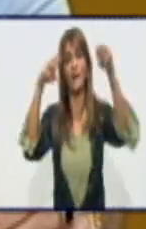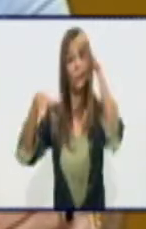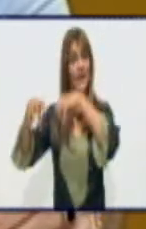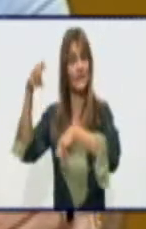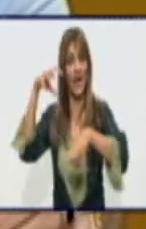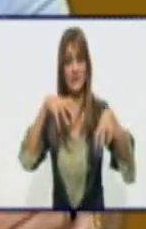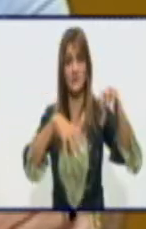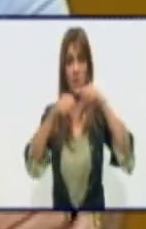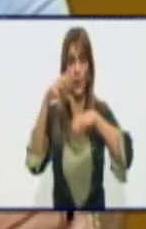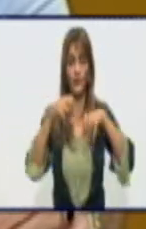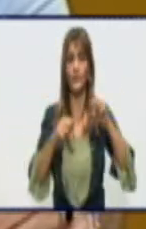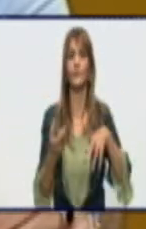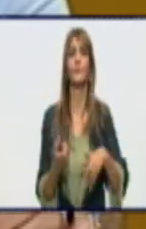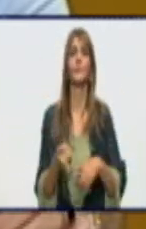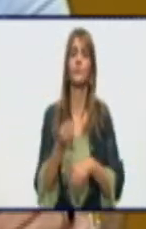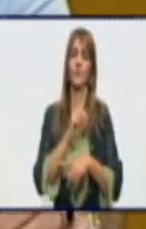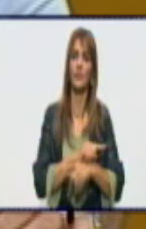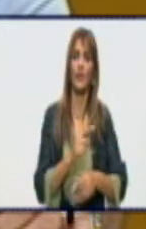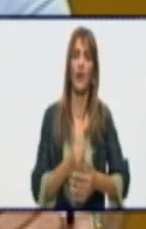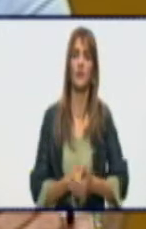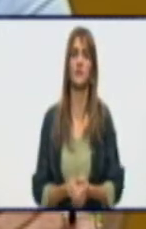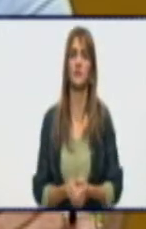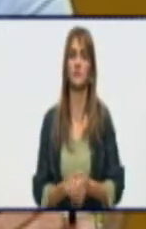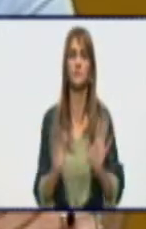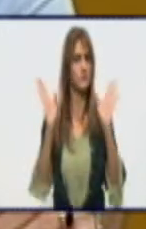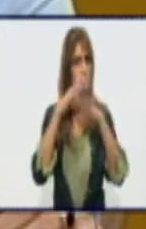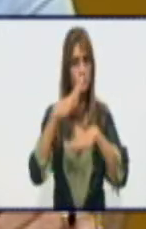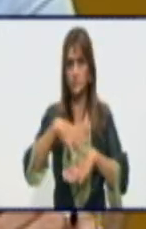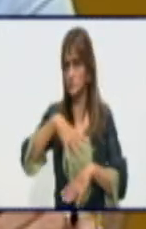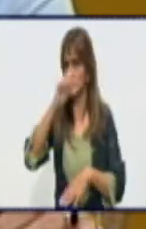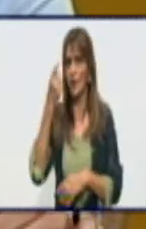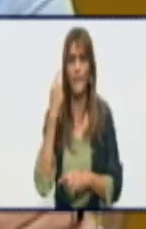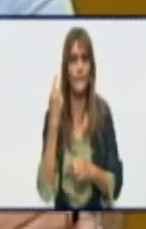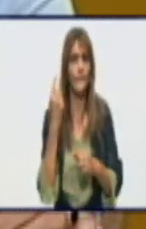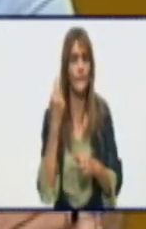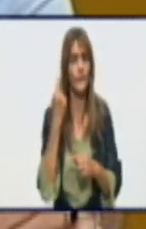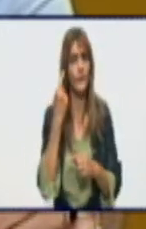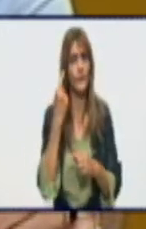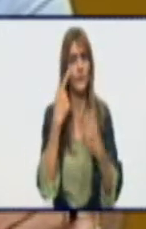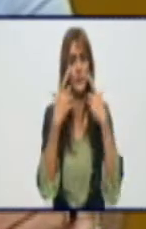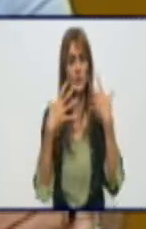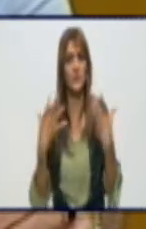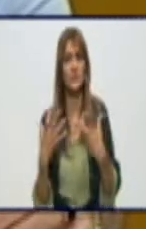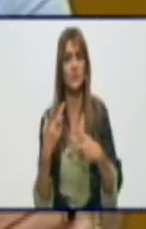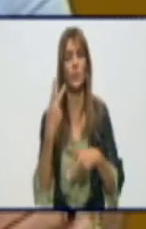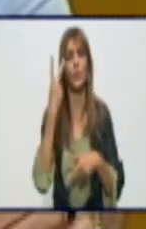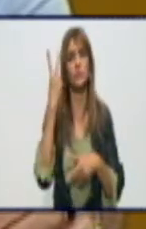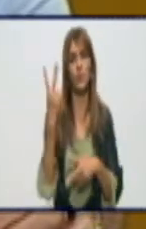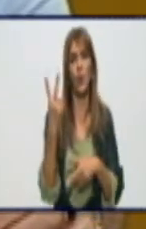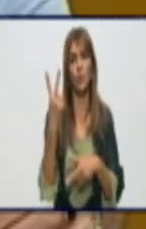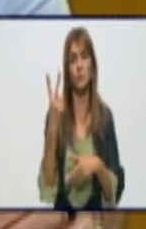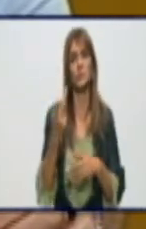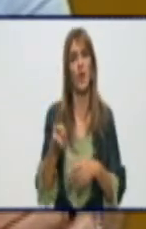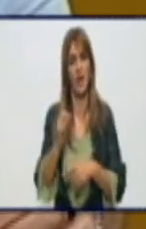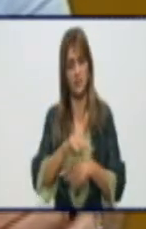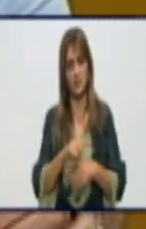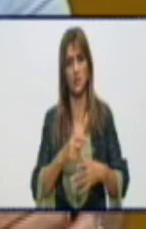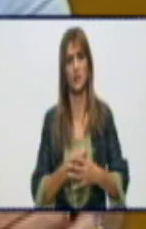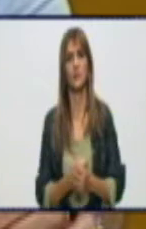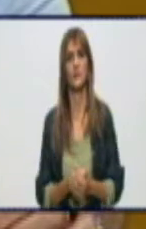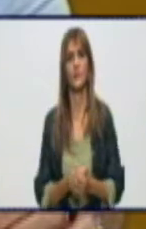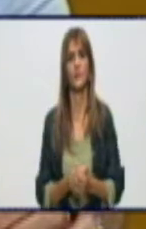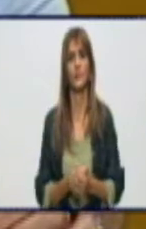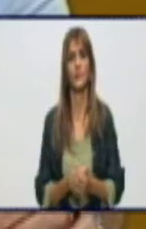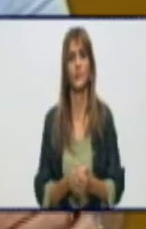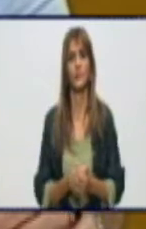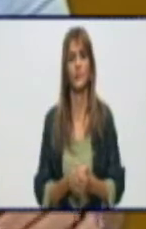interrupción significativa desde el punto de vista primario. Y hubo dos vías libres eventuales, afectaciones ayer. El circuito que alimenta